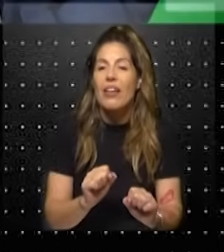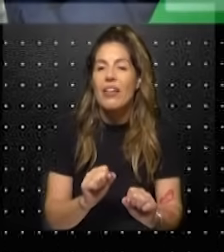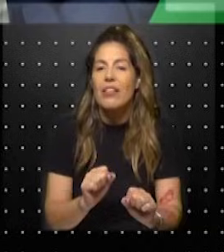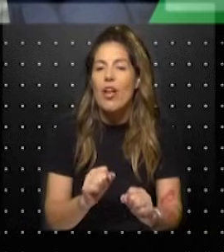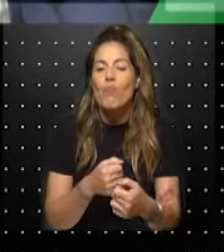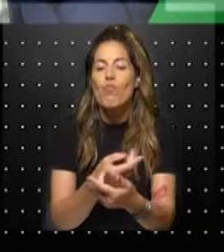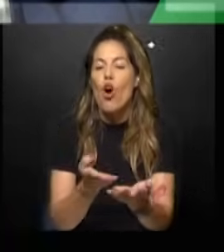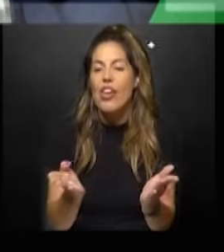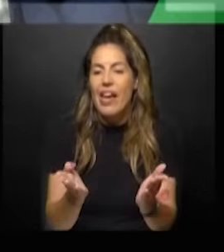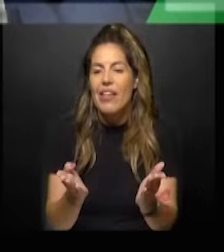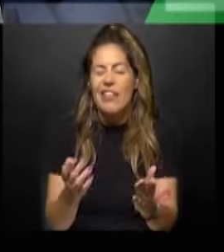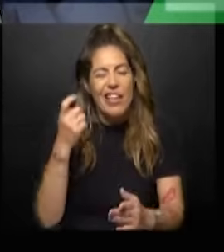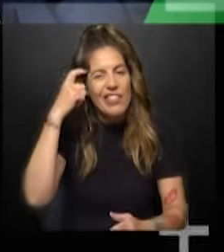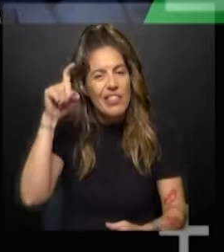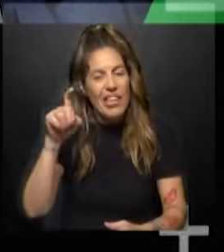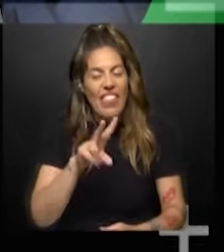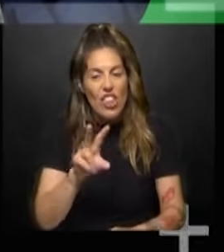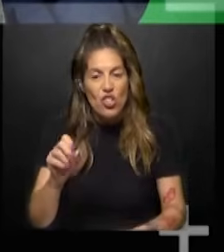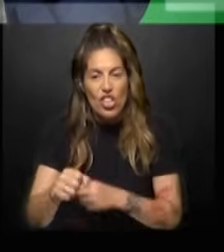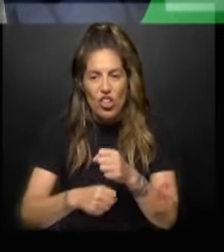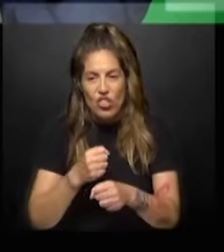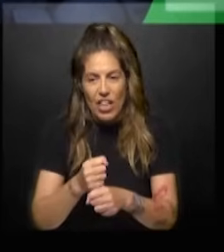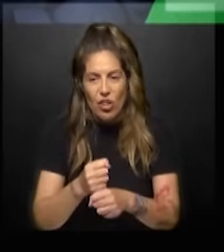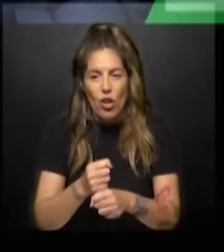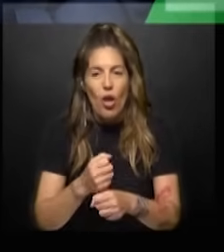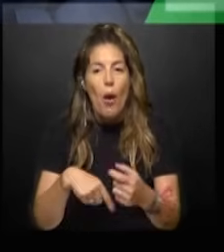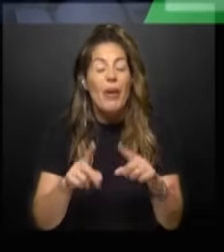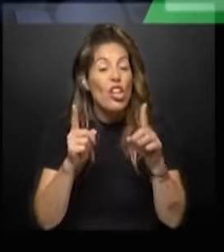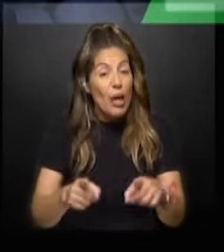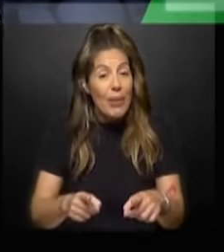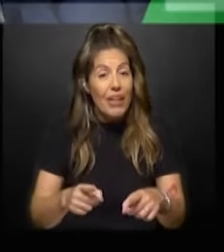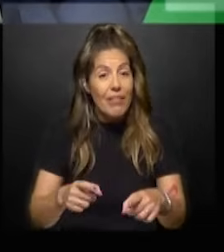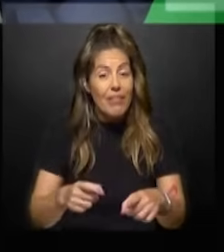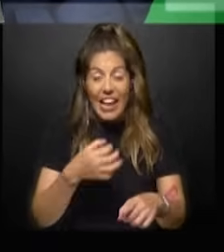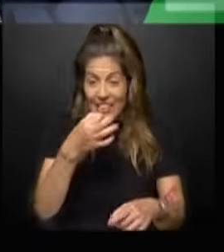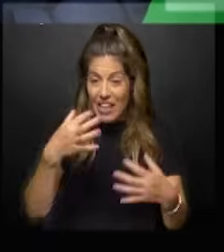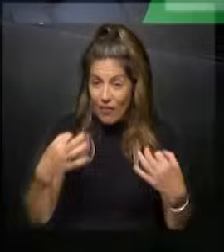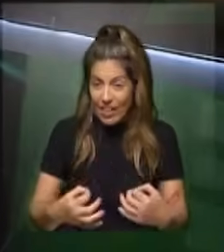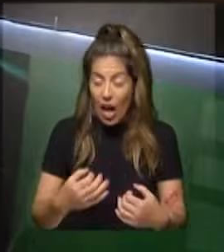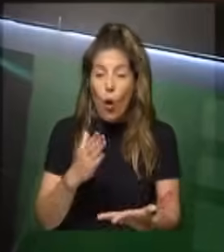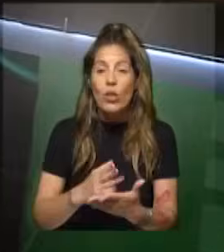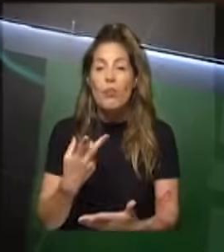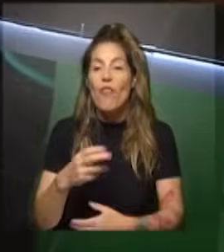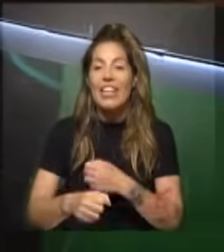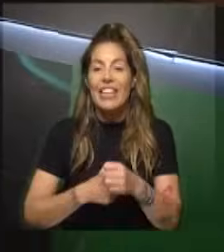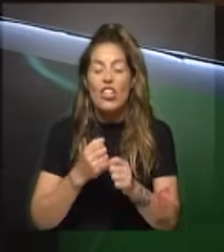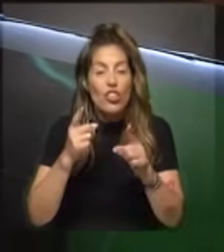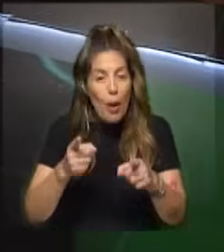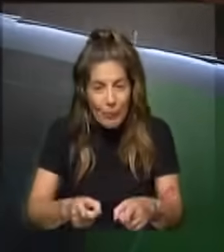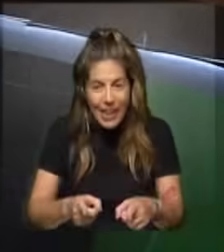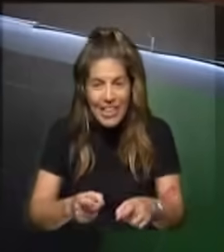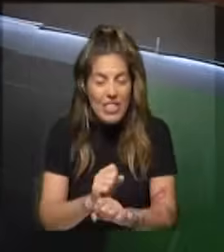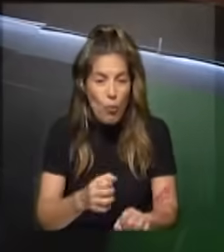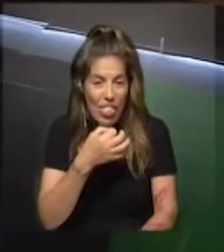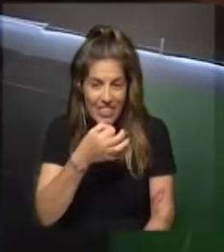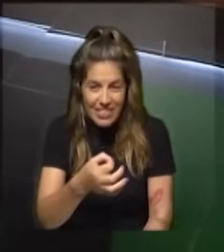cuestión esa doctrina de 200 años. Pero también hay que ser honestos que en los últimos 20 años también se puede